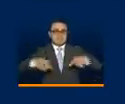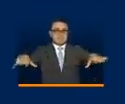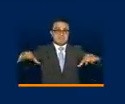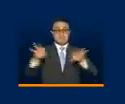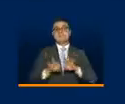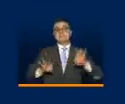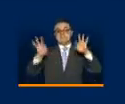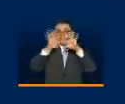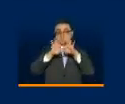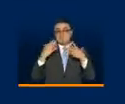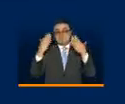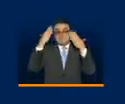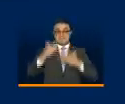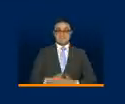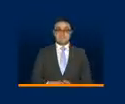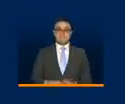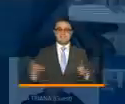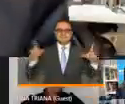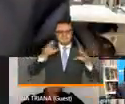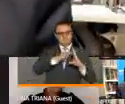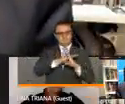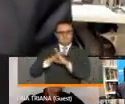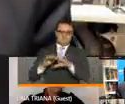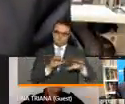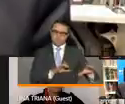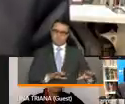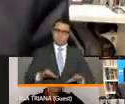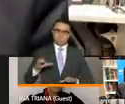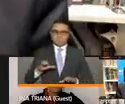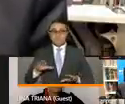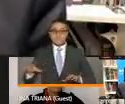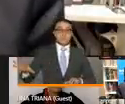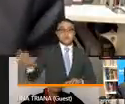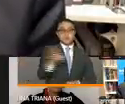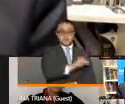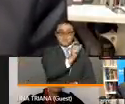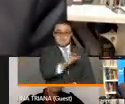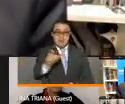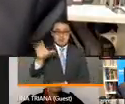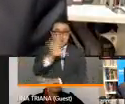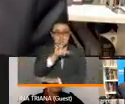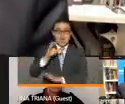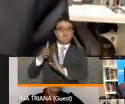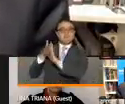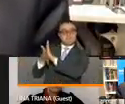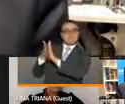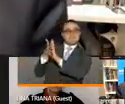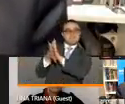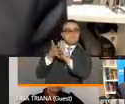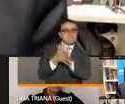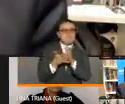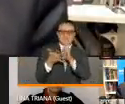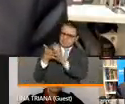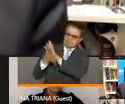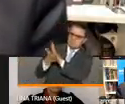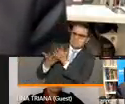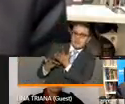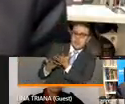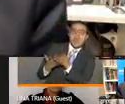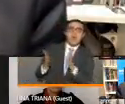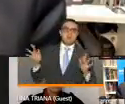importante. É o programa de prevenção e ação para compartilhar com todos os cidadãos de Colômbia as